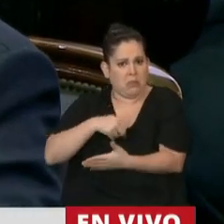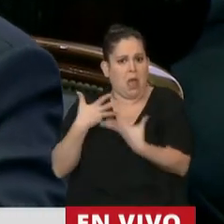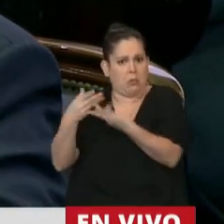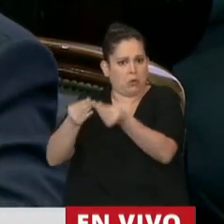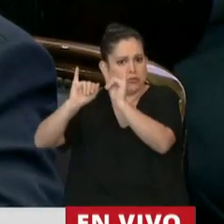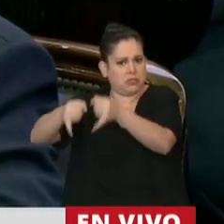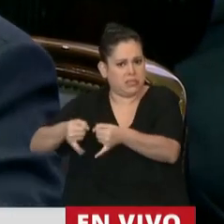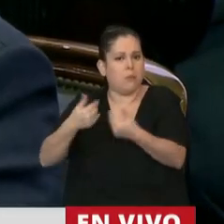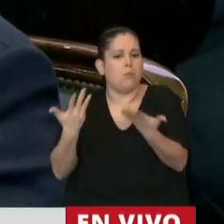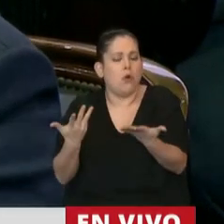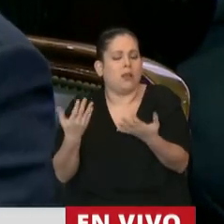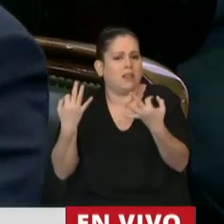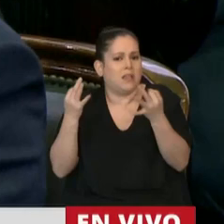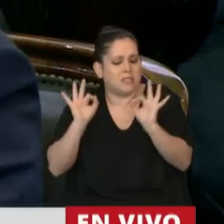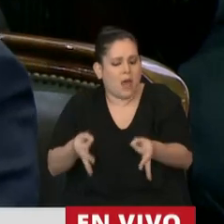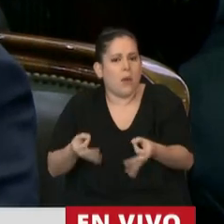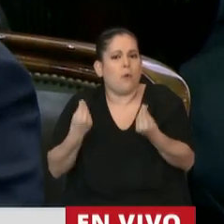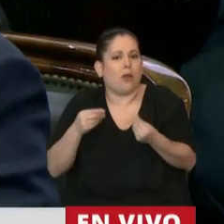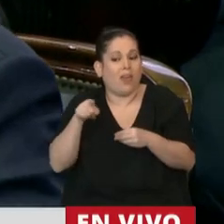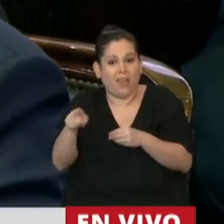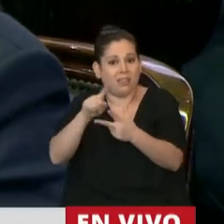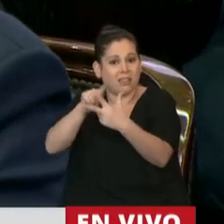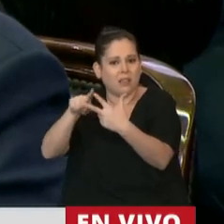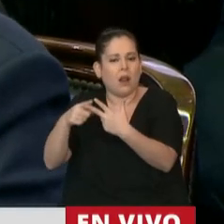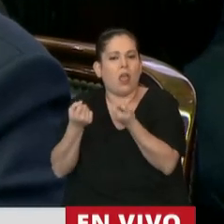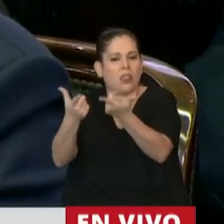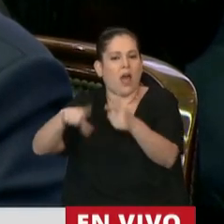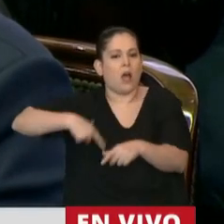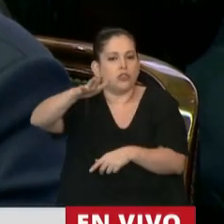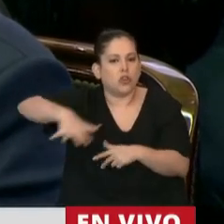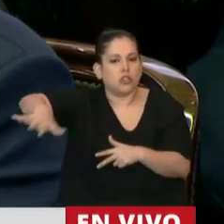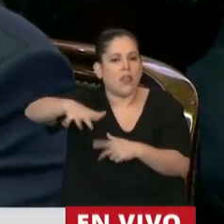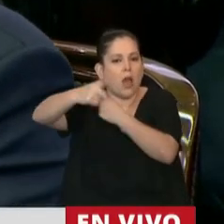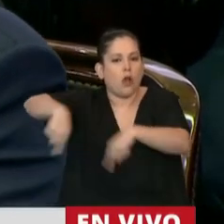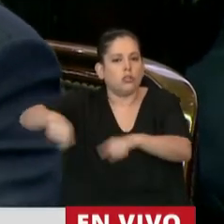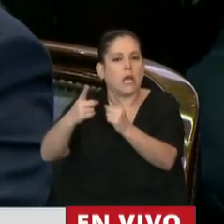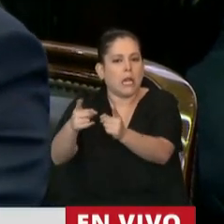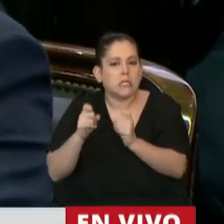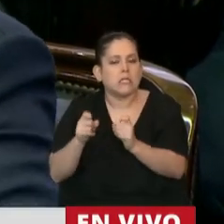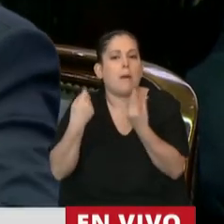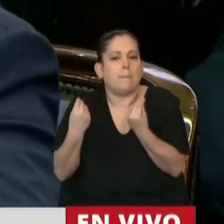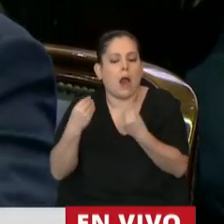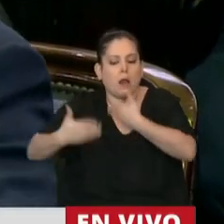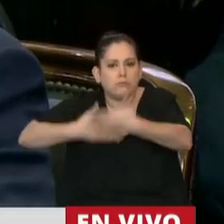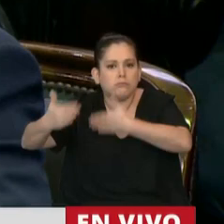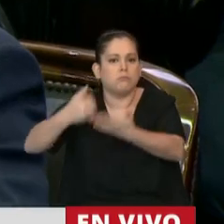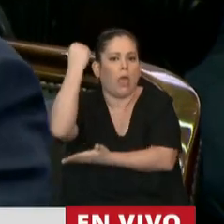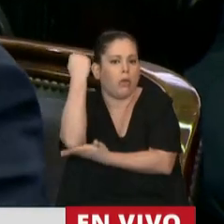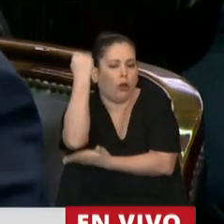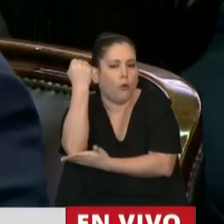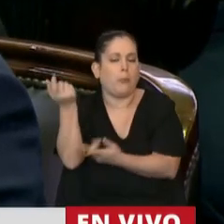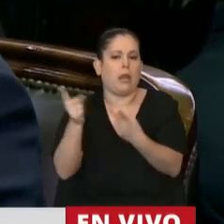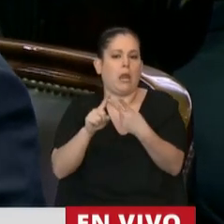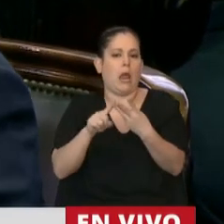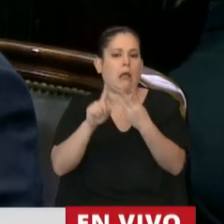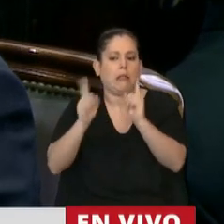sabemos que esto es una manera de darle a la sociedad aquellas herramientas que se necesitan para encauzar la economía, para encauzar los